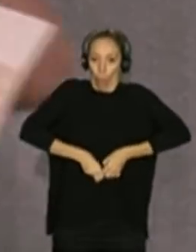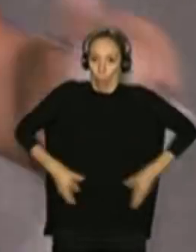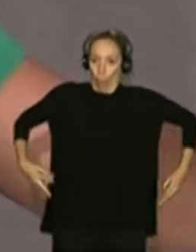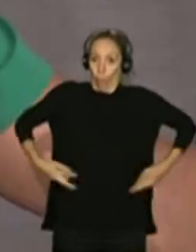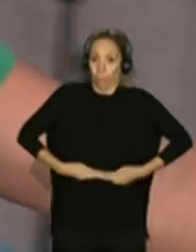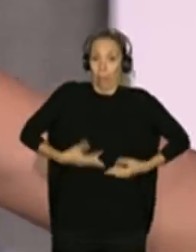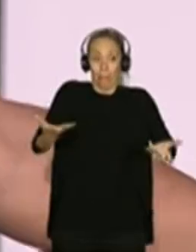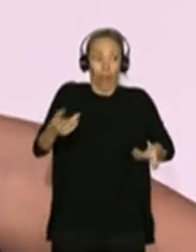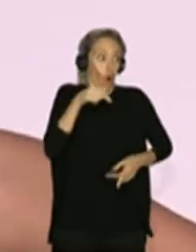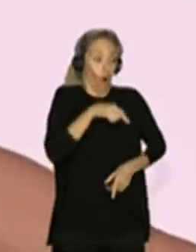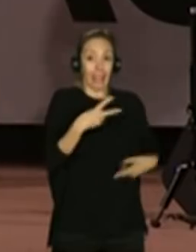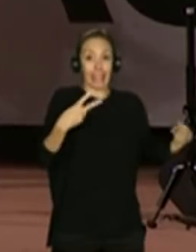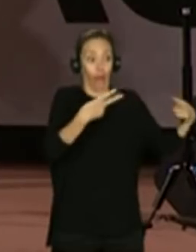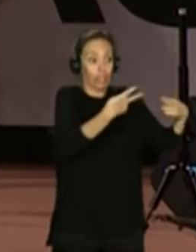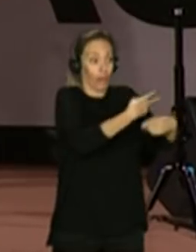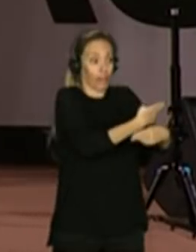balón gástrico,